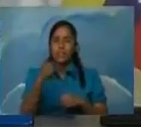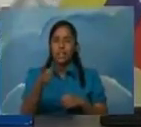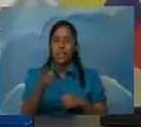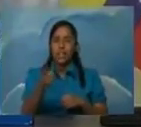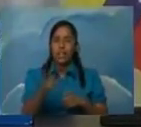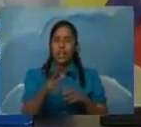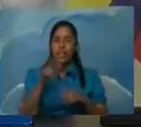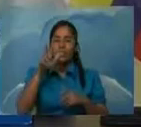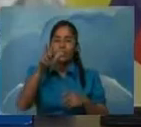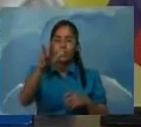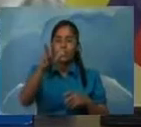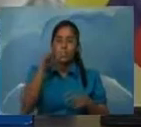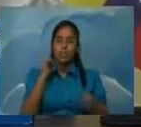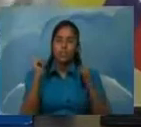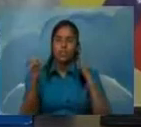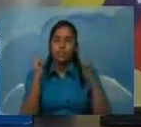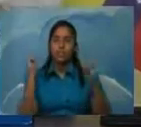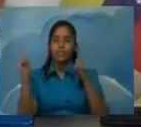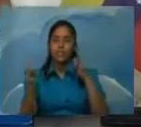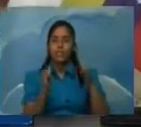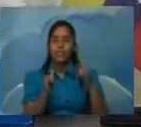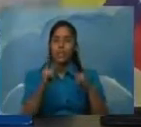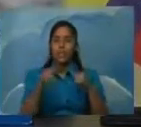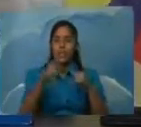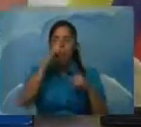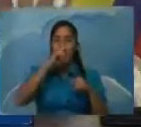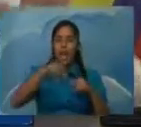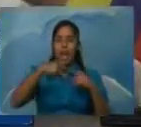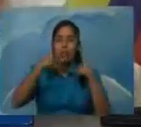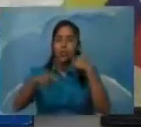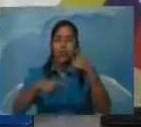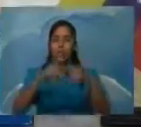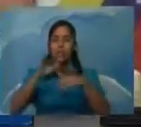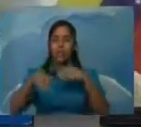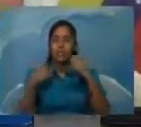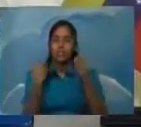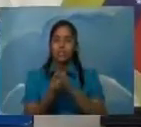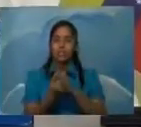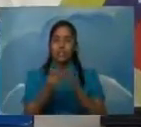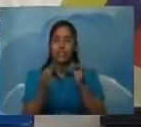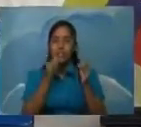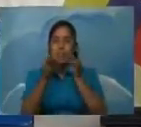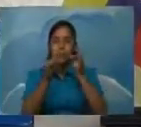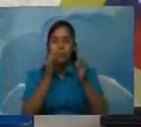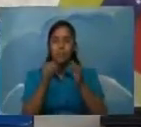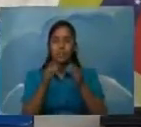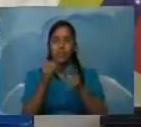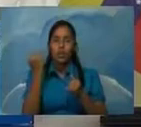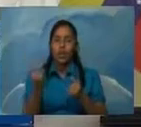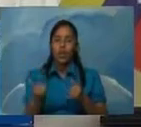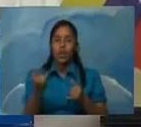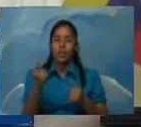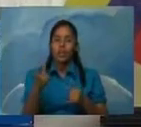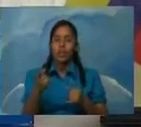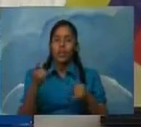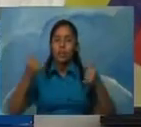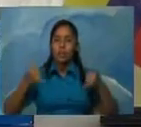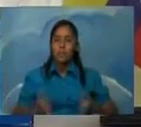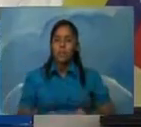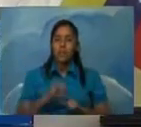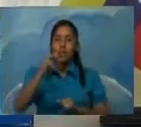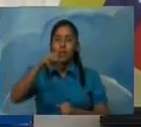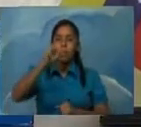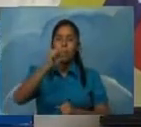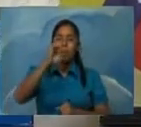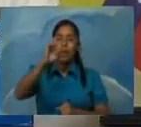sus 3 fiestas anuales. Hasta aquí la explicación. Ahora le toca a mi hijo